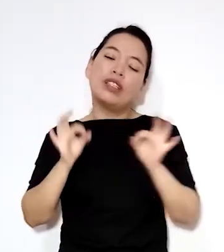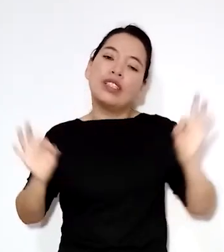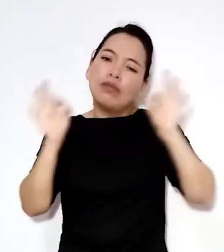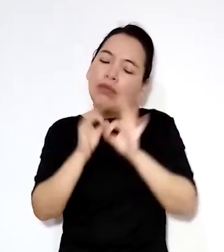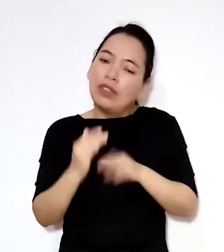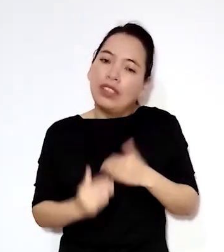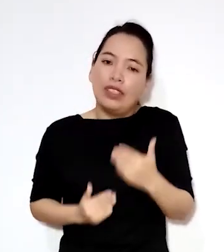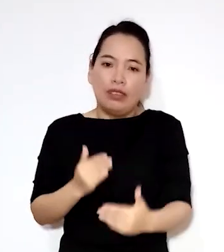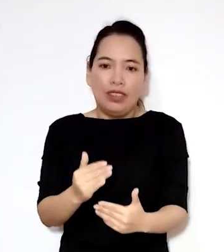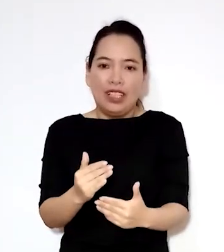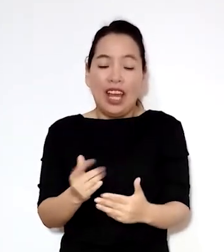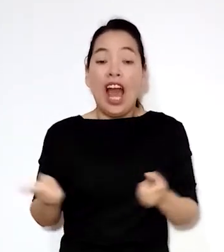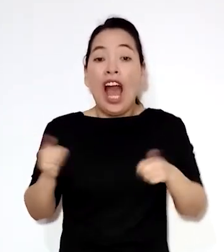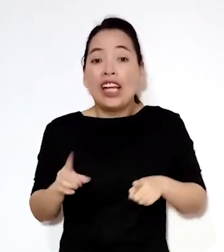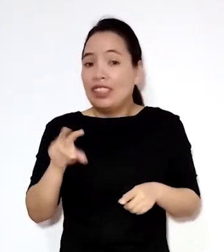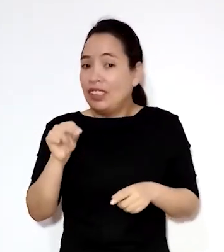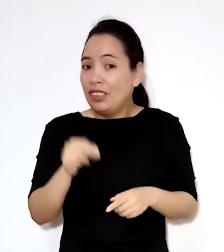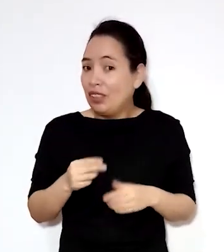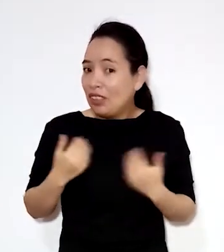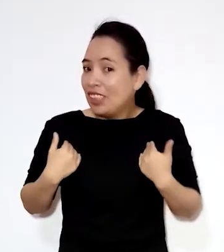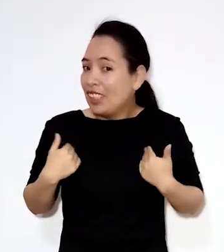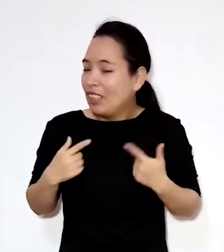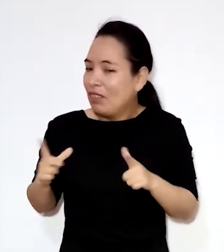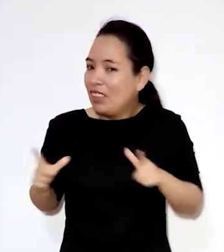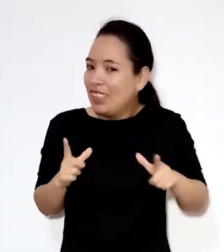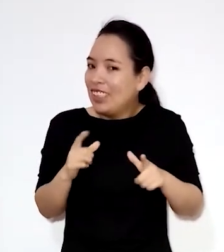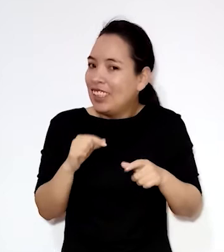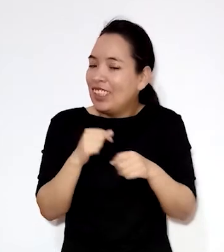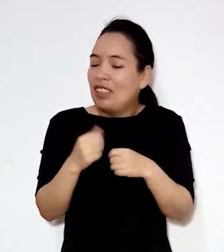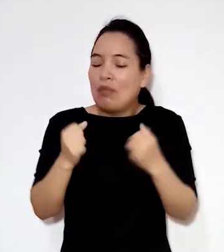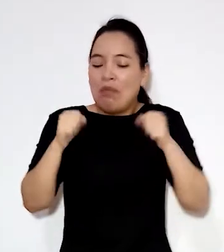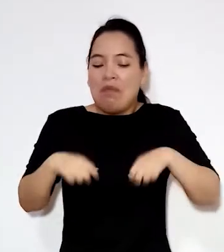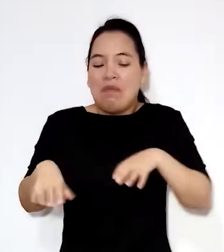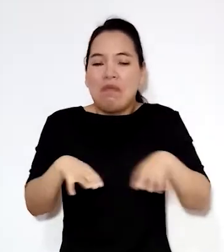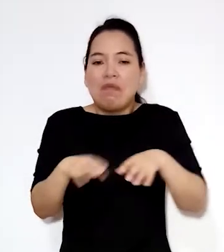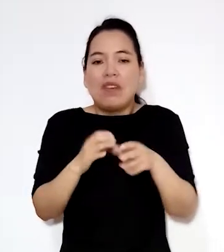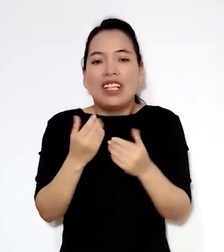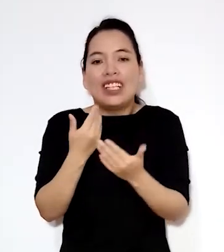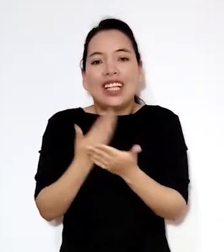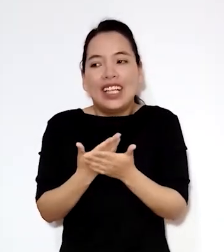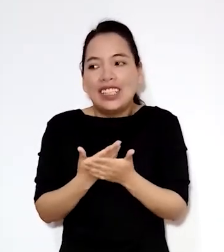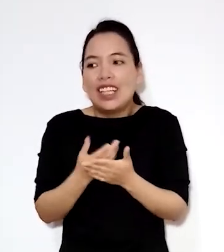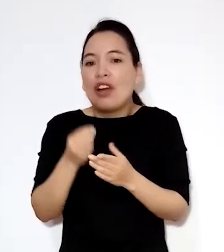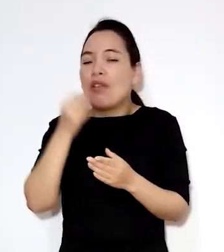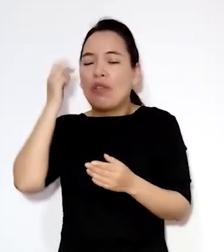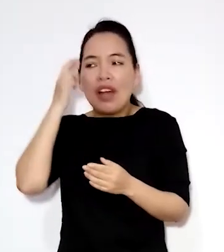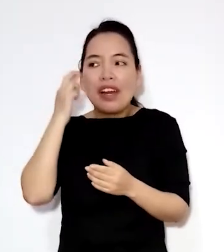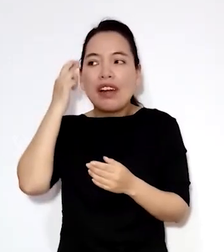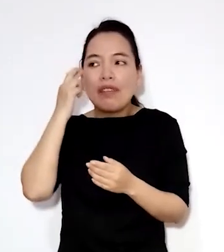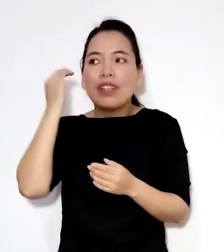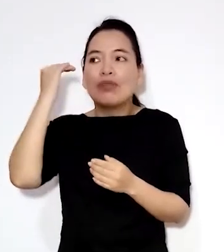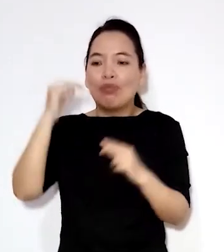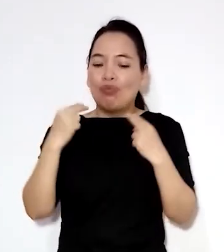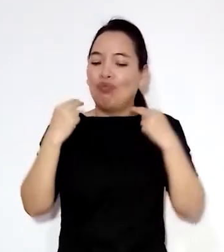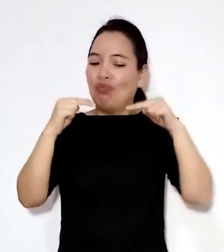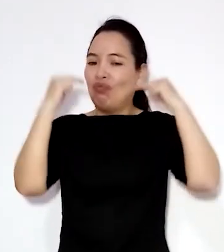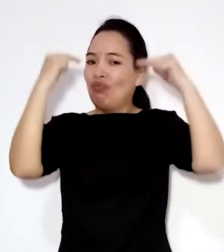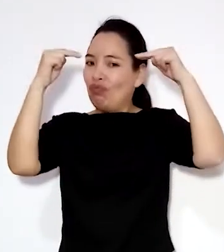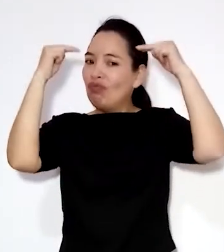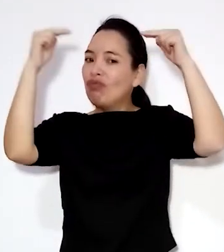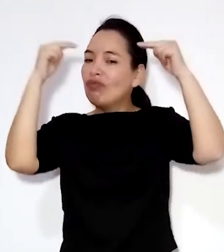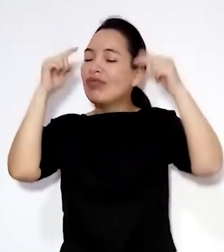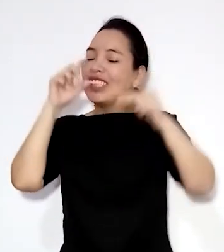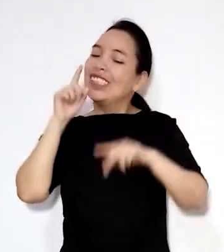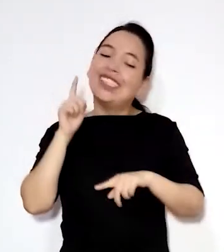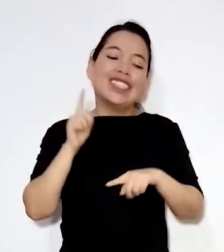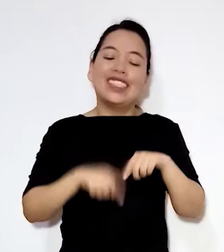Entonces, lo primero es que se necesita una reforma total del sistema. Es un cambio cultural, es un cambio de cultura educativa que nos va a permitir